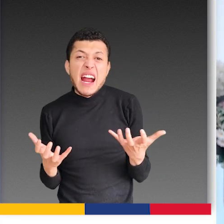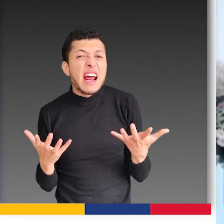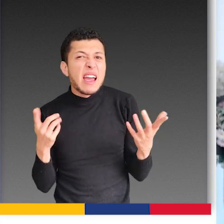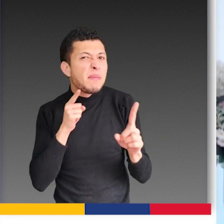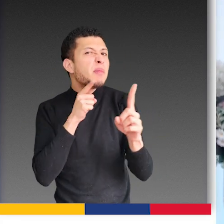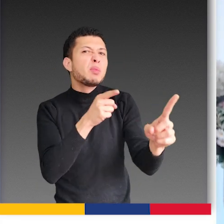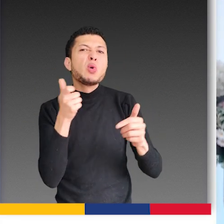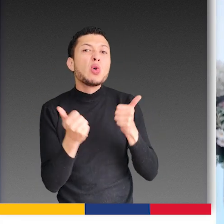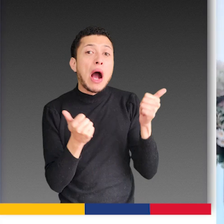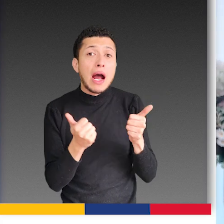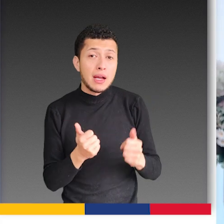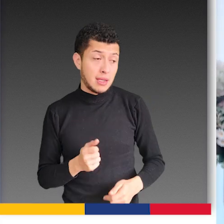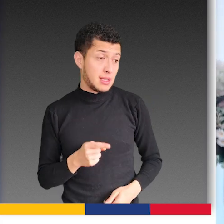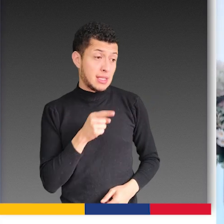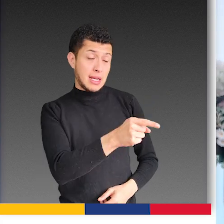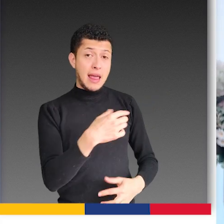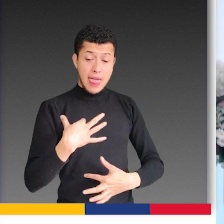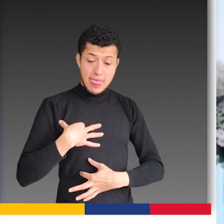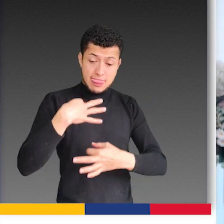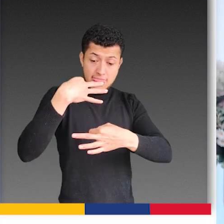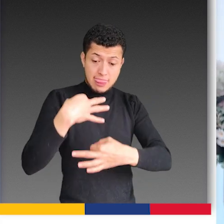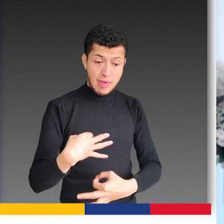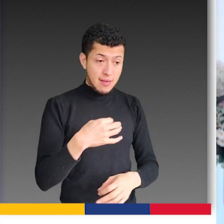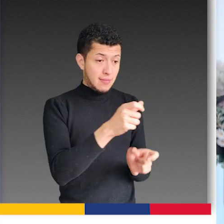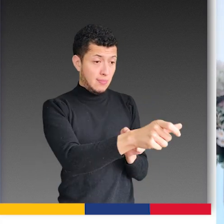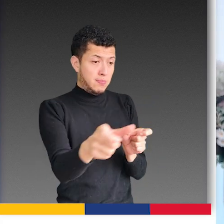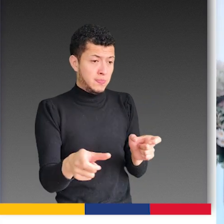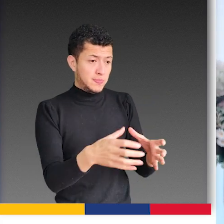y la discriminación lo que busca es socavar